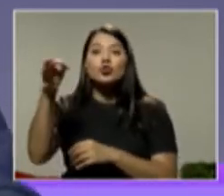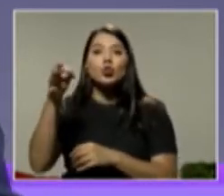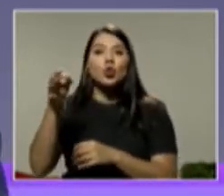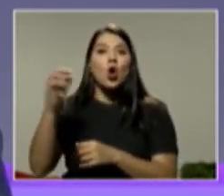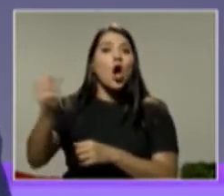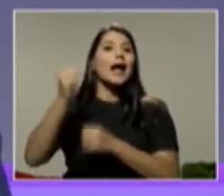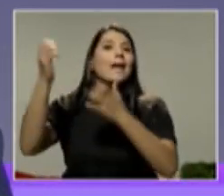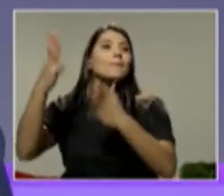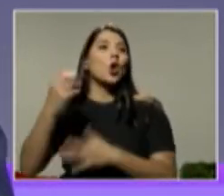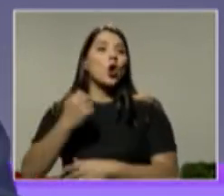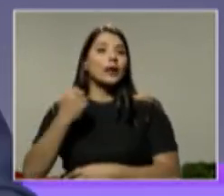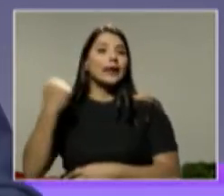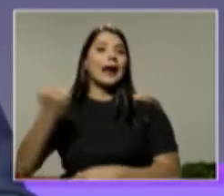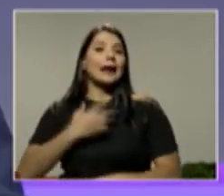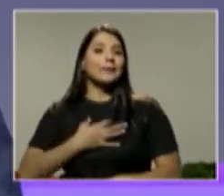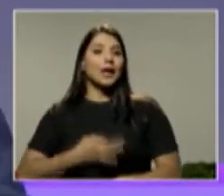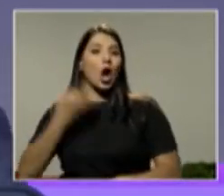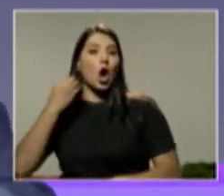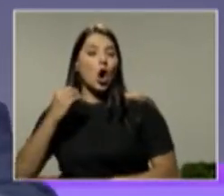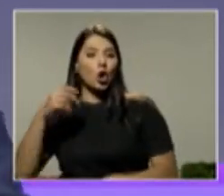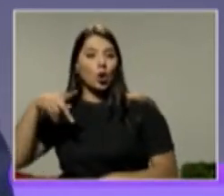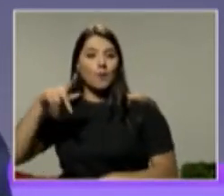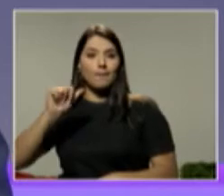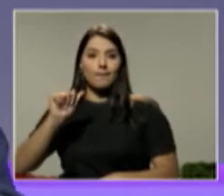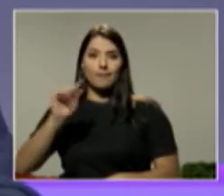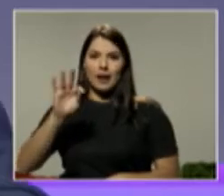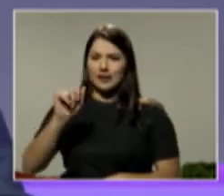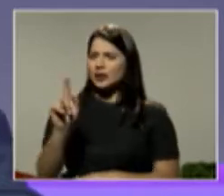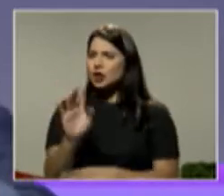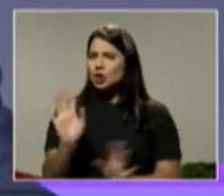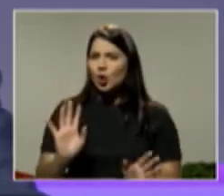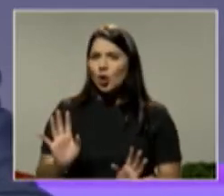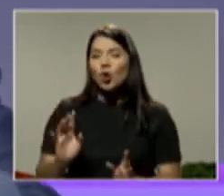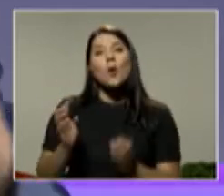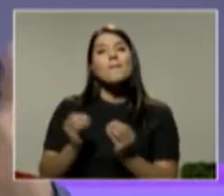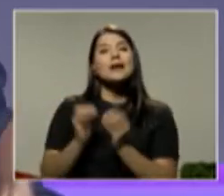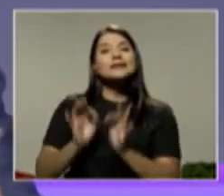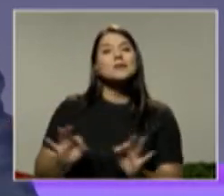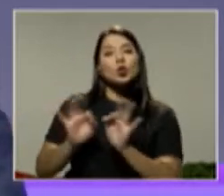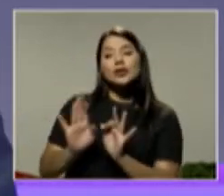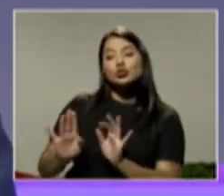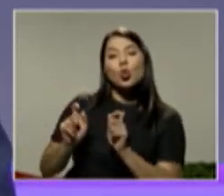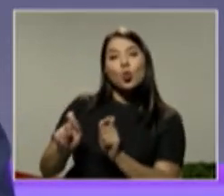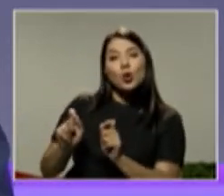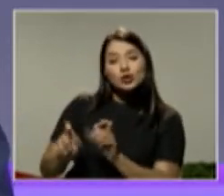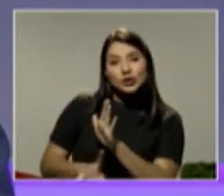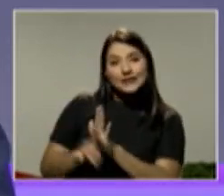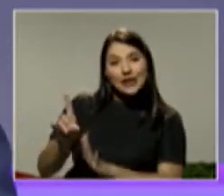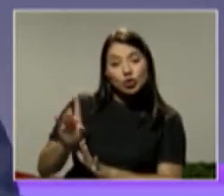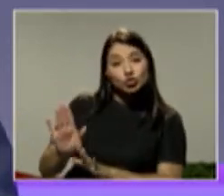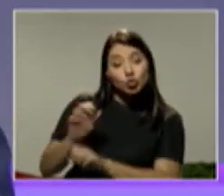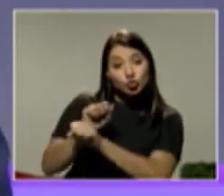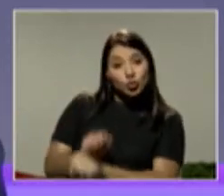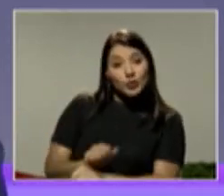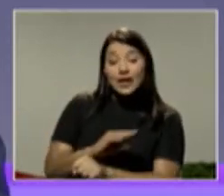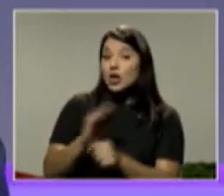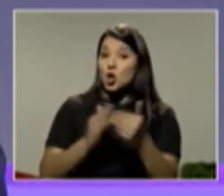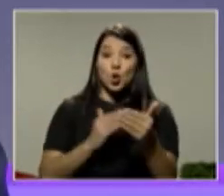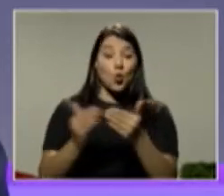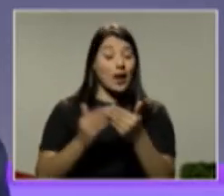lo ganan, excelente, pero lo importante es justamente su formación, su desarrollo, su hábito. Y cualquier padre de familia